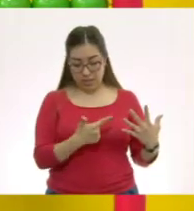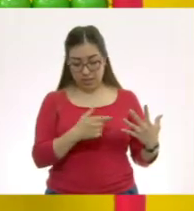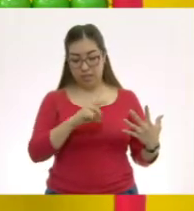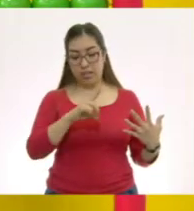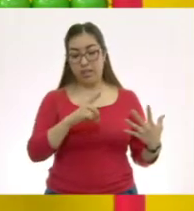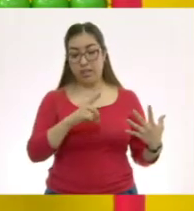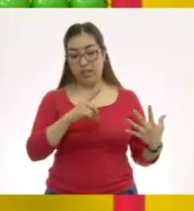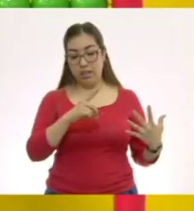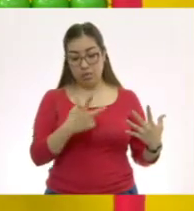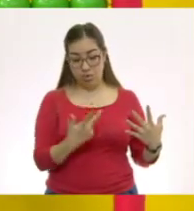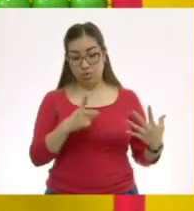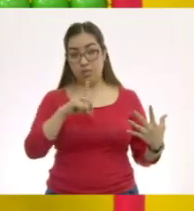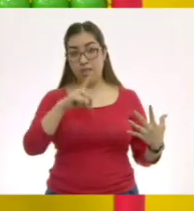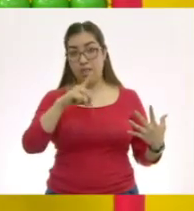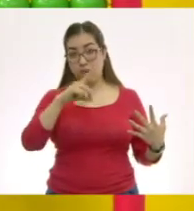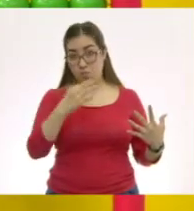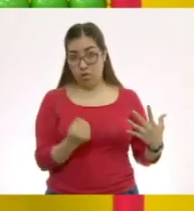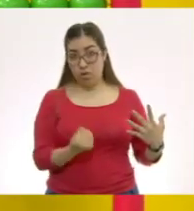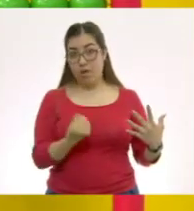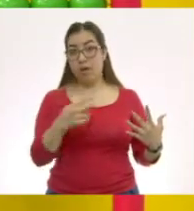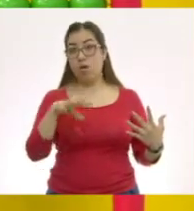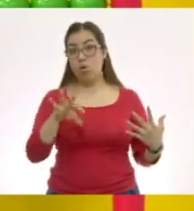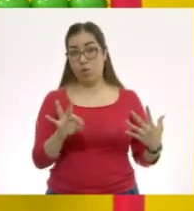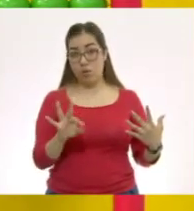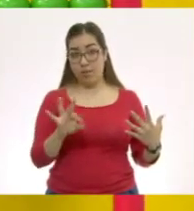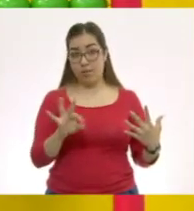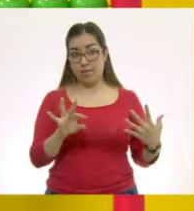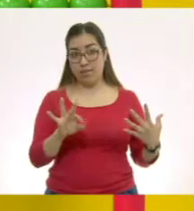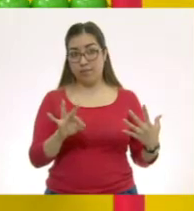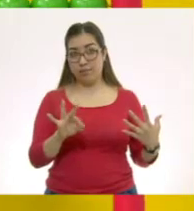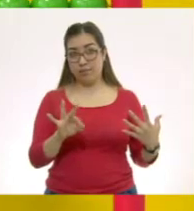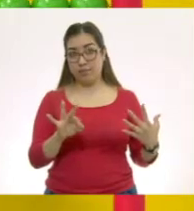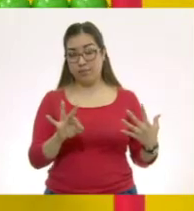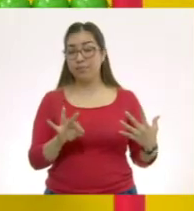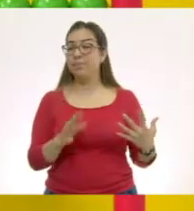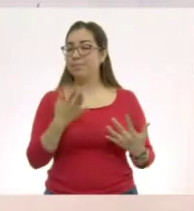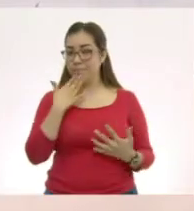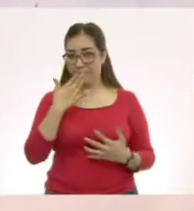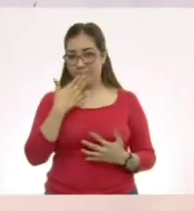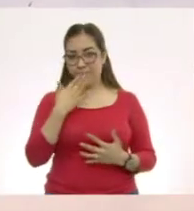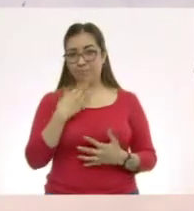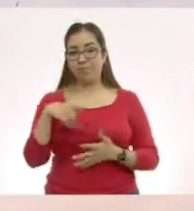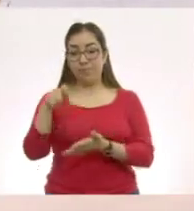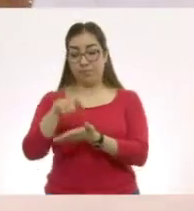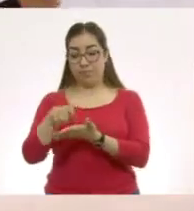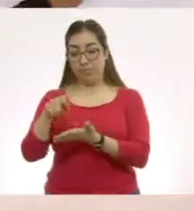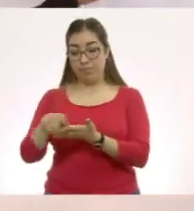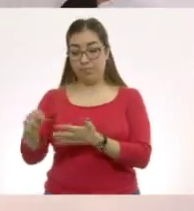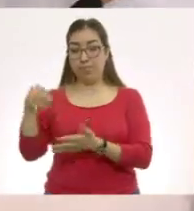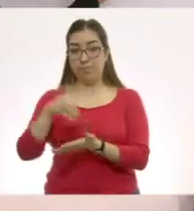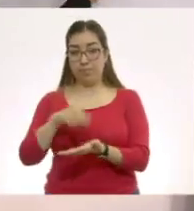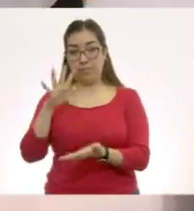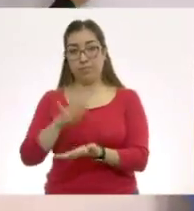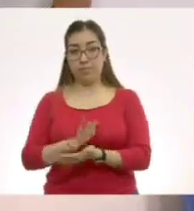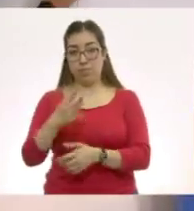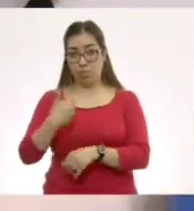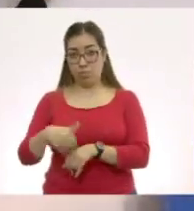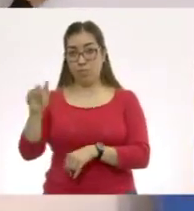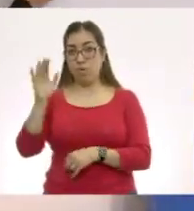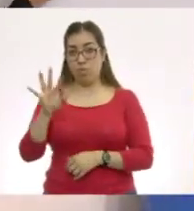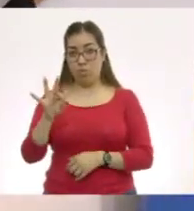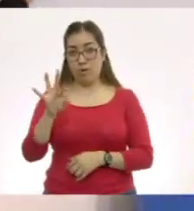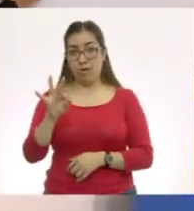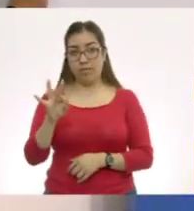37, este es 38, este es 39 y esta es la bolita 40. 40. Anoto el siguiente número, que es el número